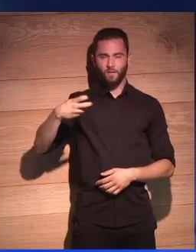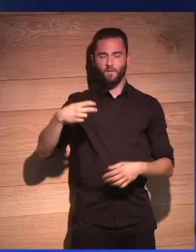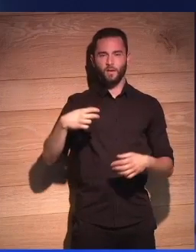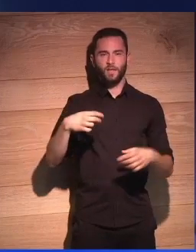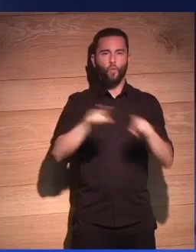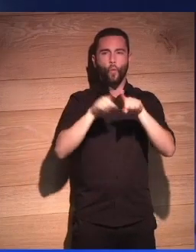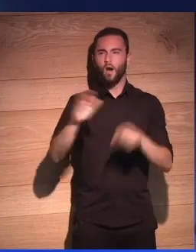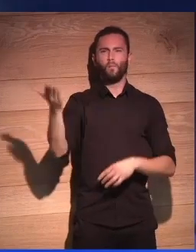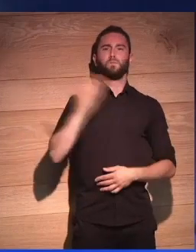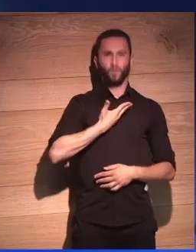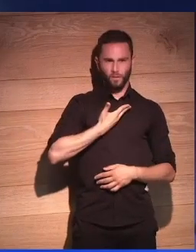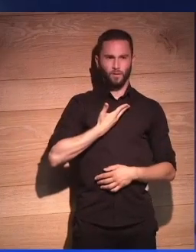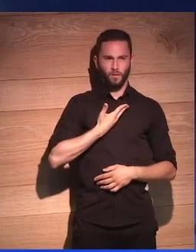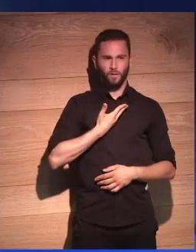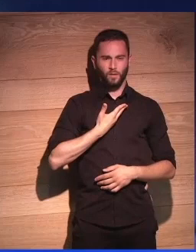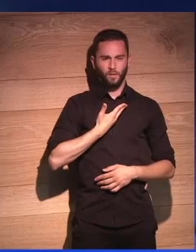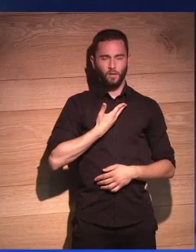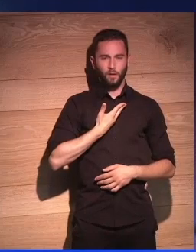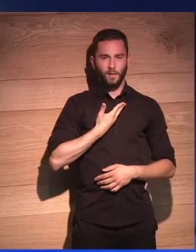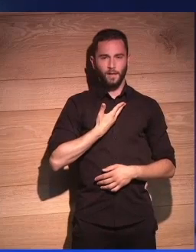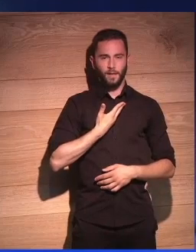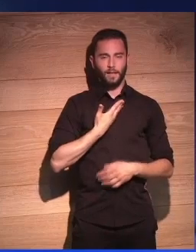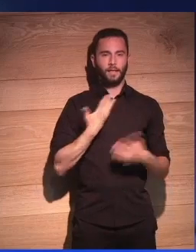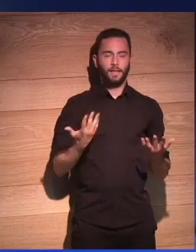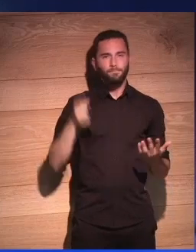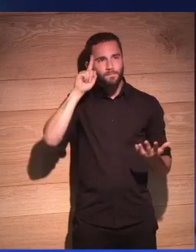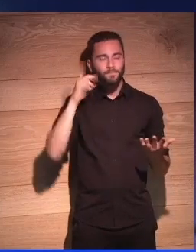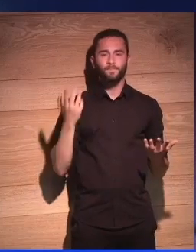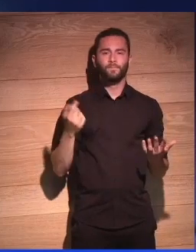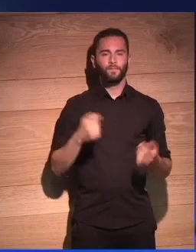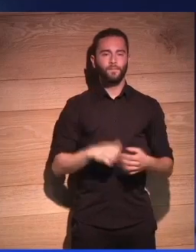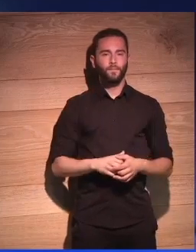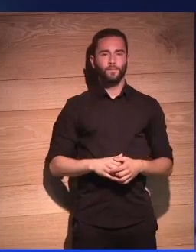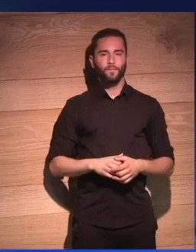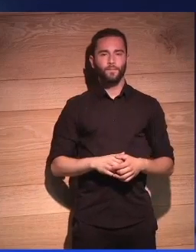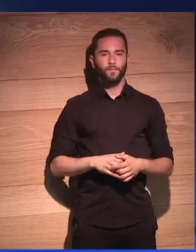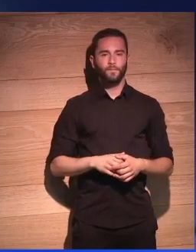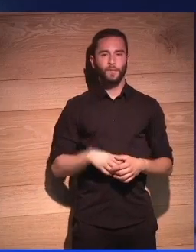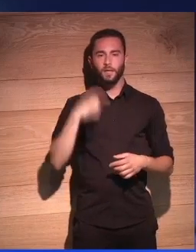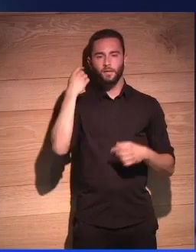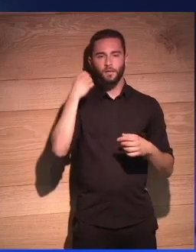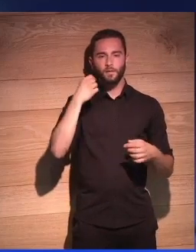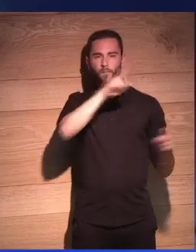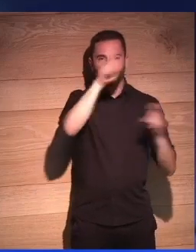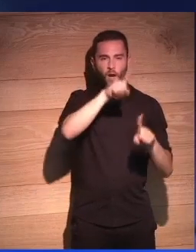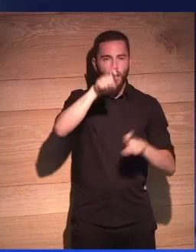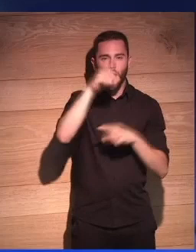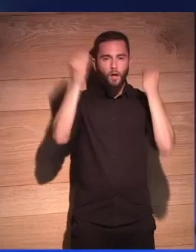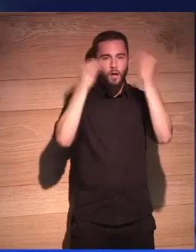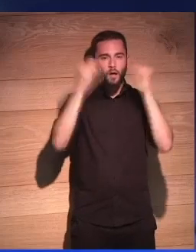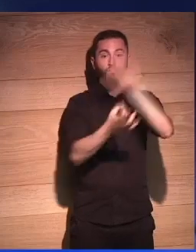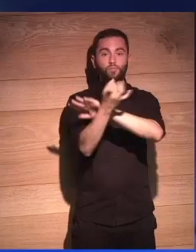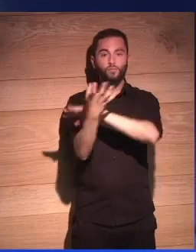¿no? Me sacudió hasta la médula. Y no sé, como que empezaron a surgir muchas preguntas, ¿no? Pensé, ¿será